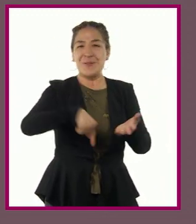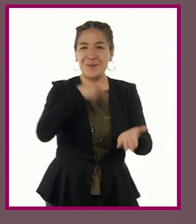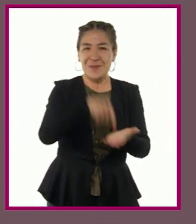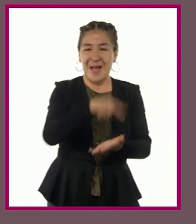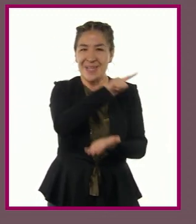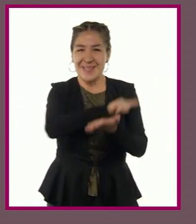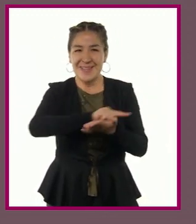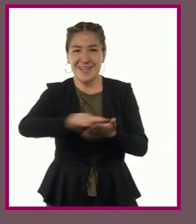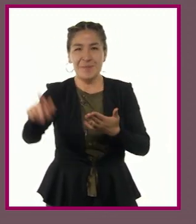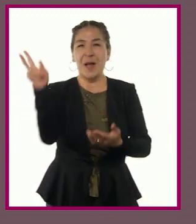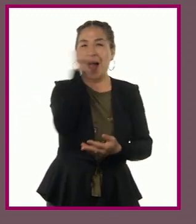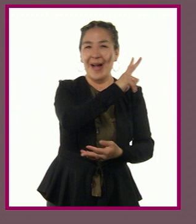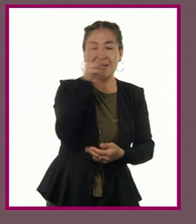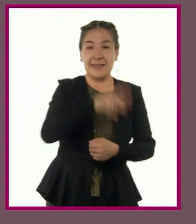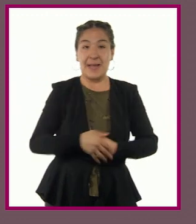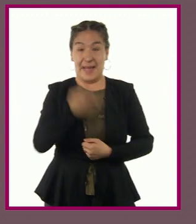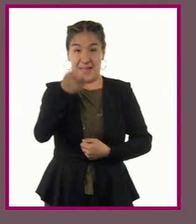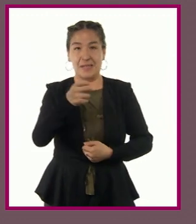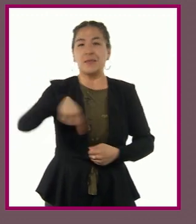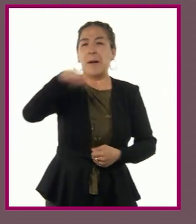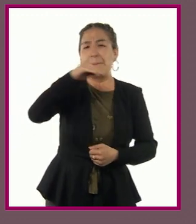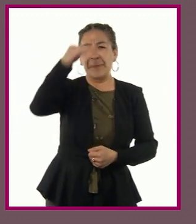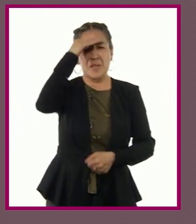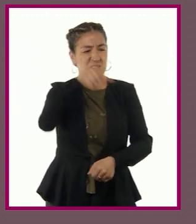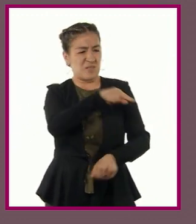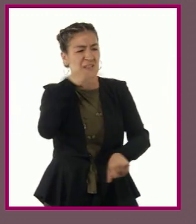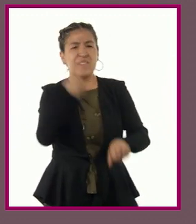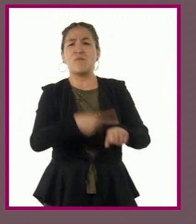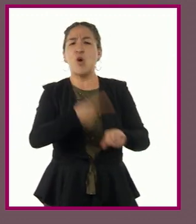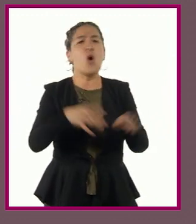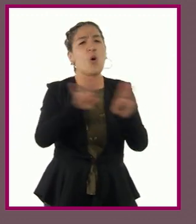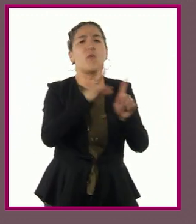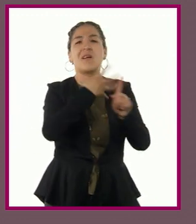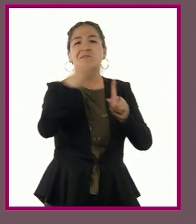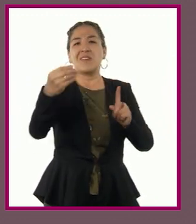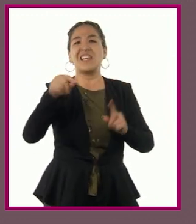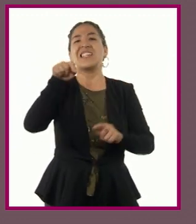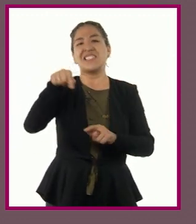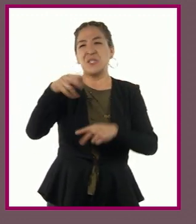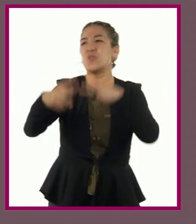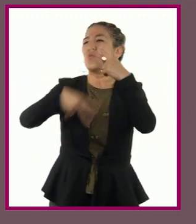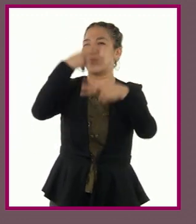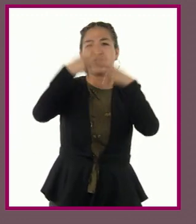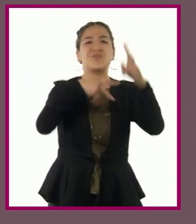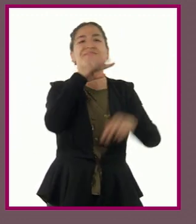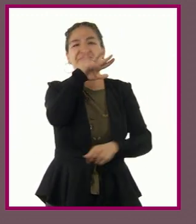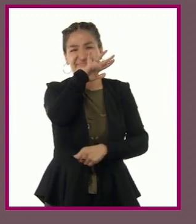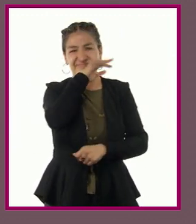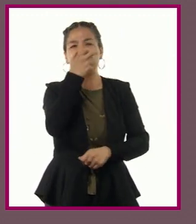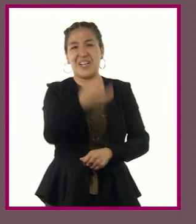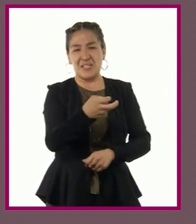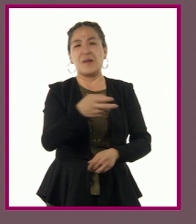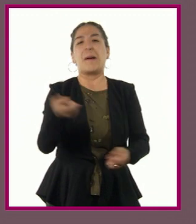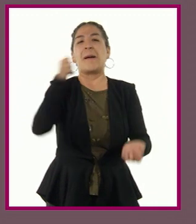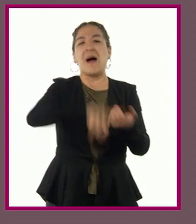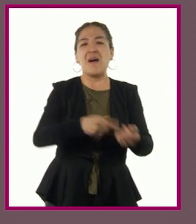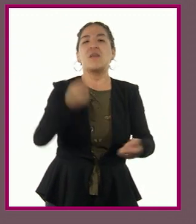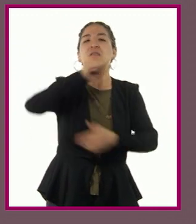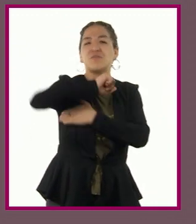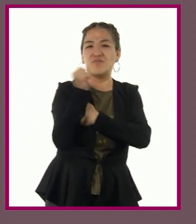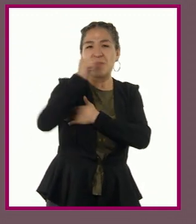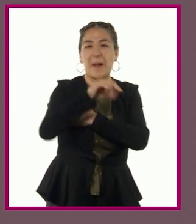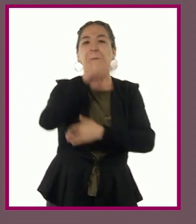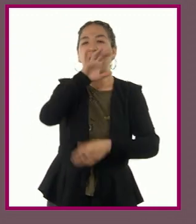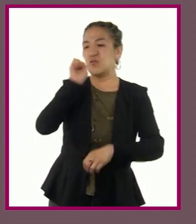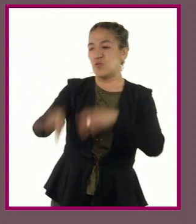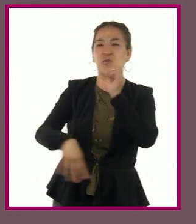en aquellos años se pensaba que las enfermedades se transmitían por los aires viciados, generados por la acumulación de